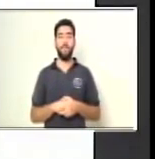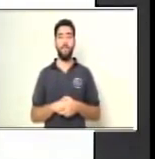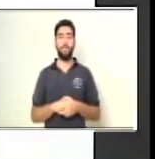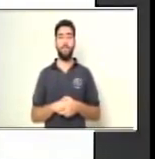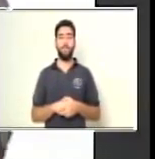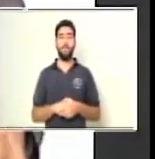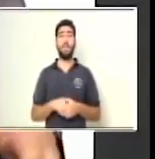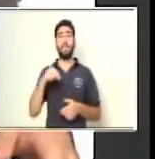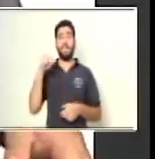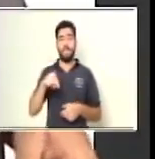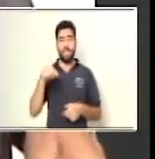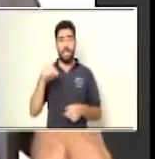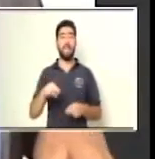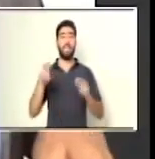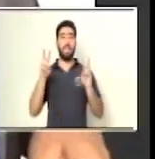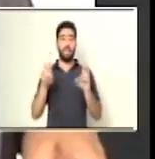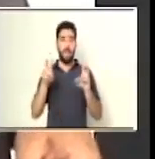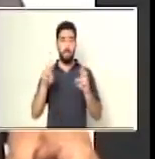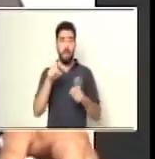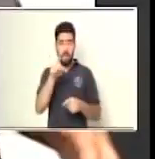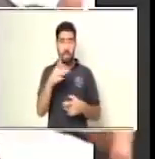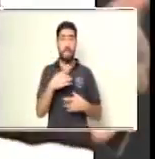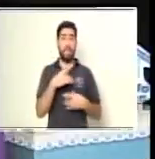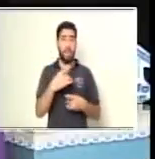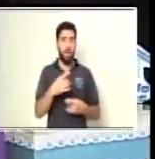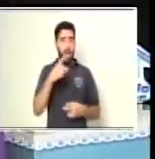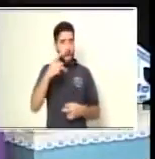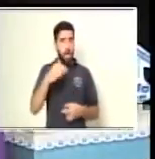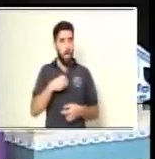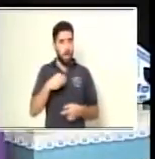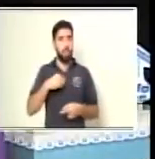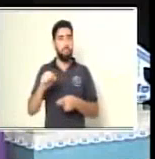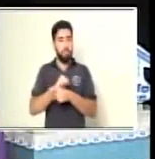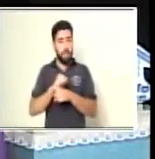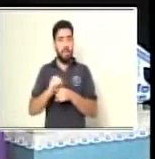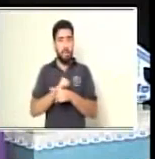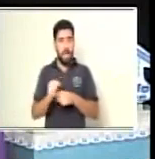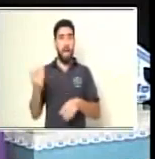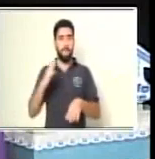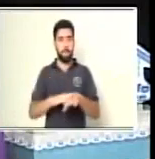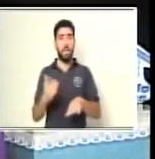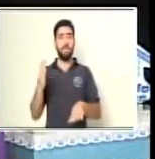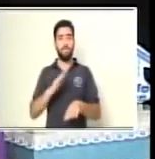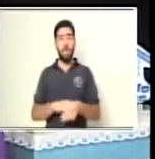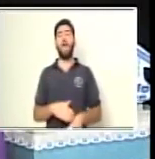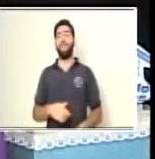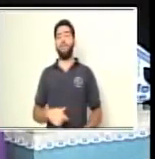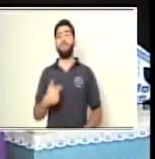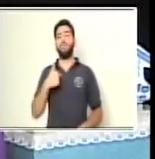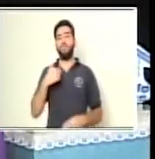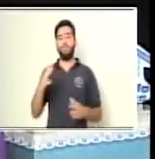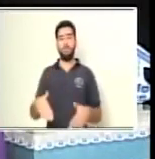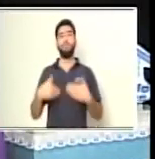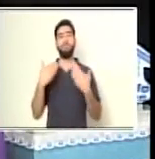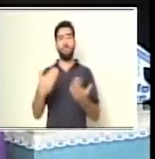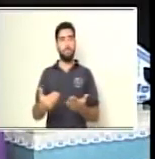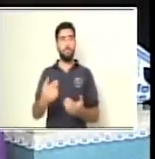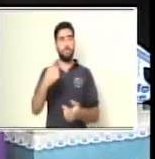Si este tema te ha interesado y quieres seguir practicando, te voy a dejar este